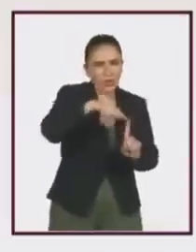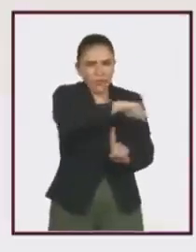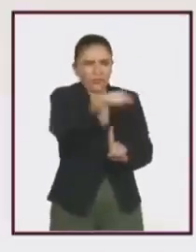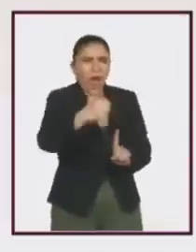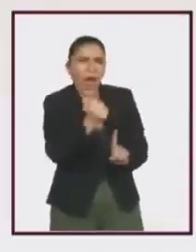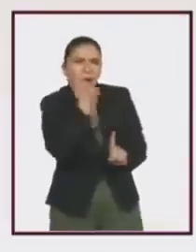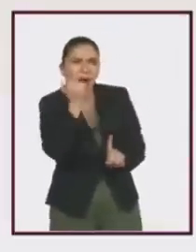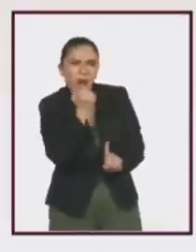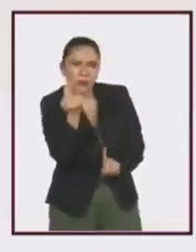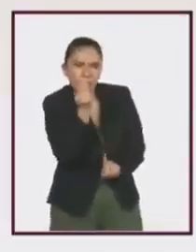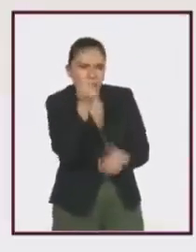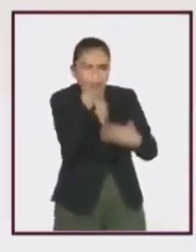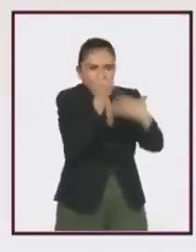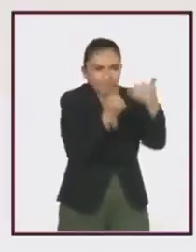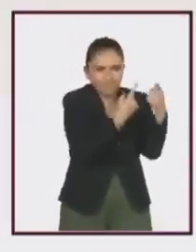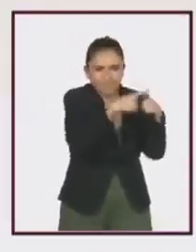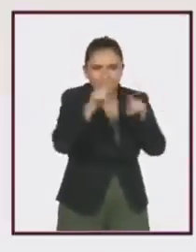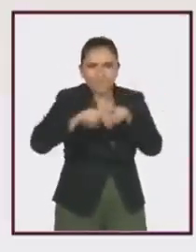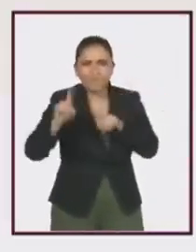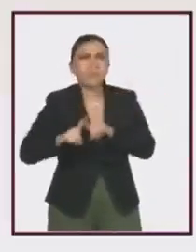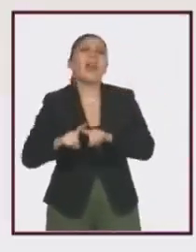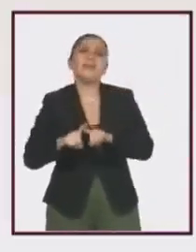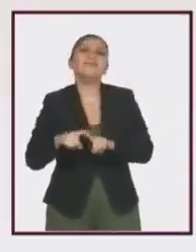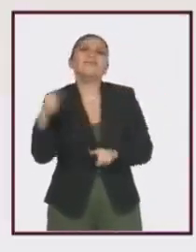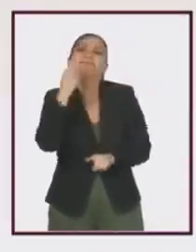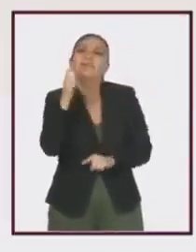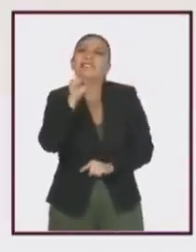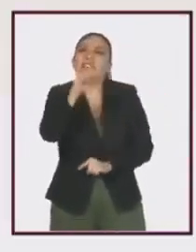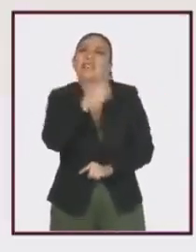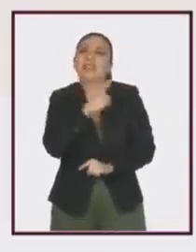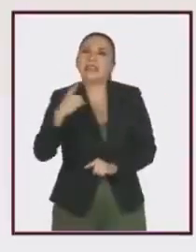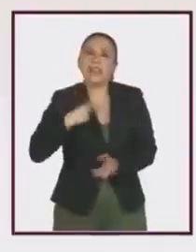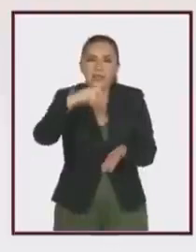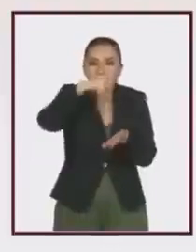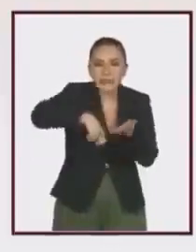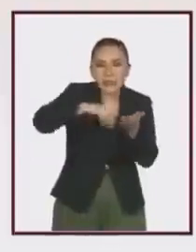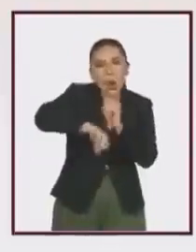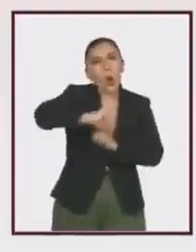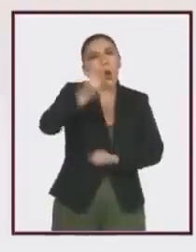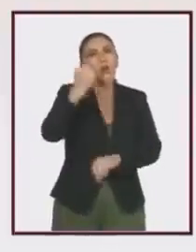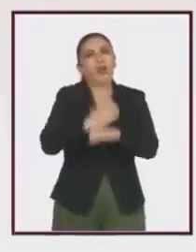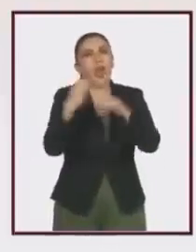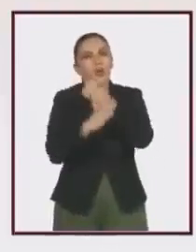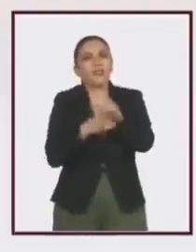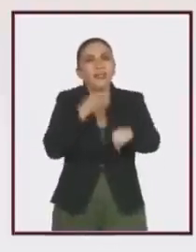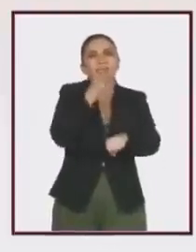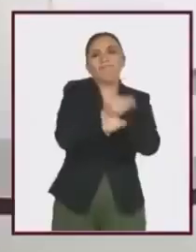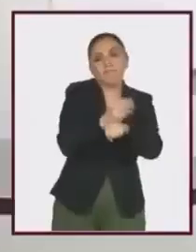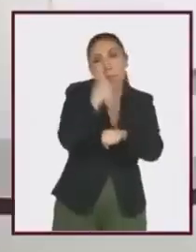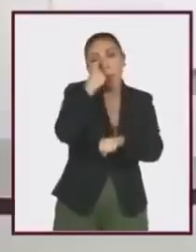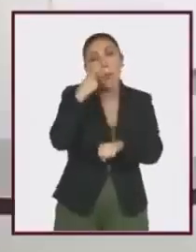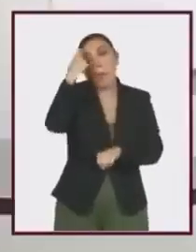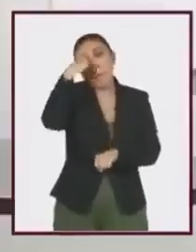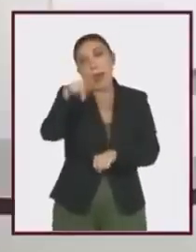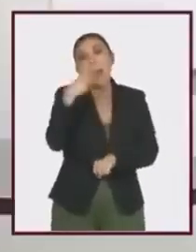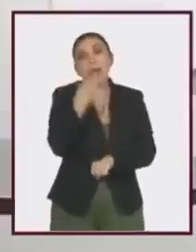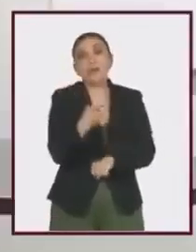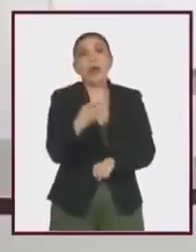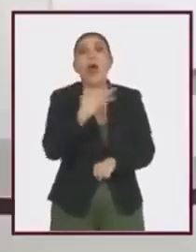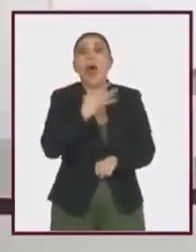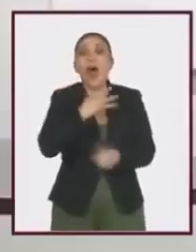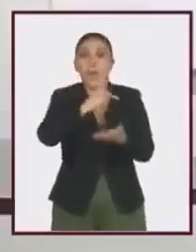necesidades generales de los alumnos plantea que se tengan que incorporar ciertos contenidos que no